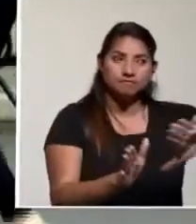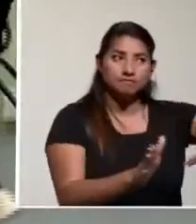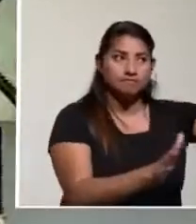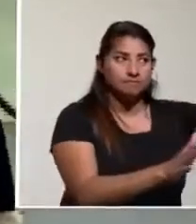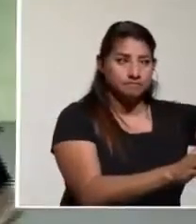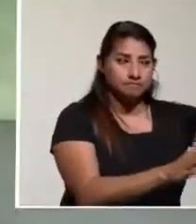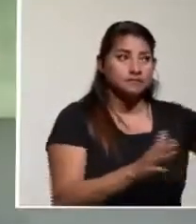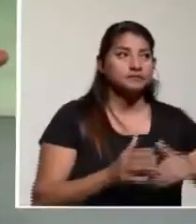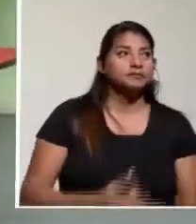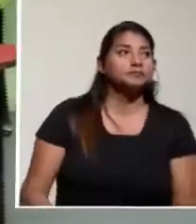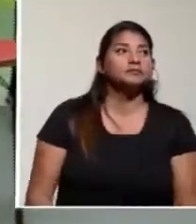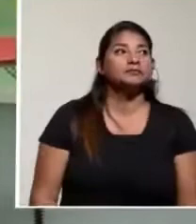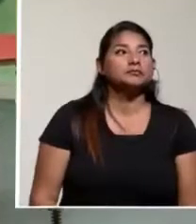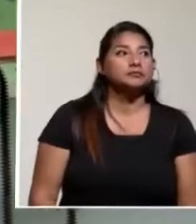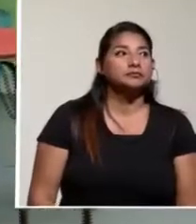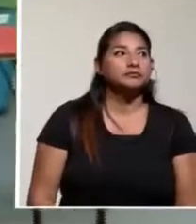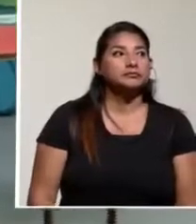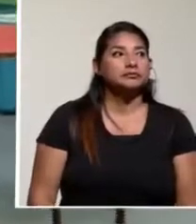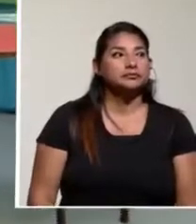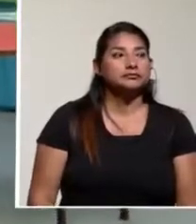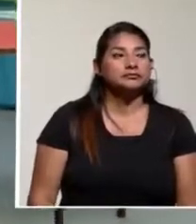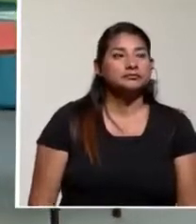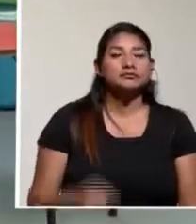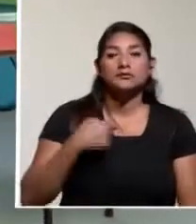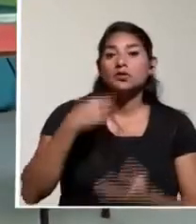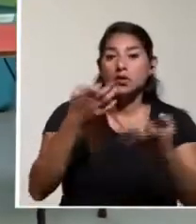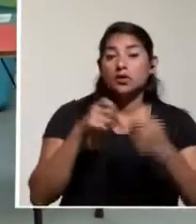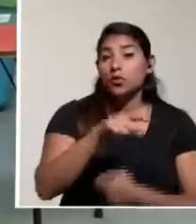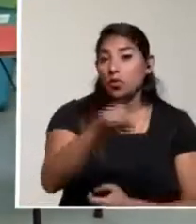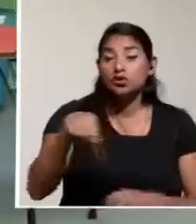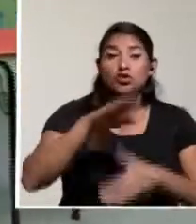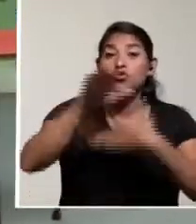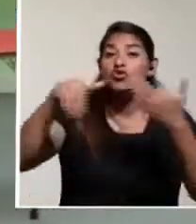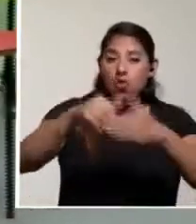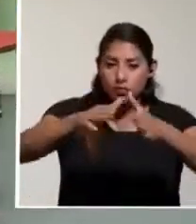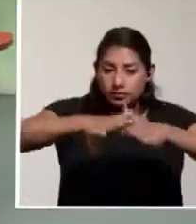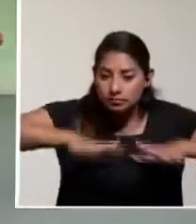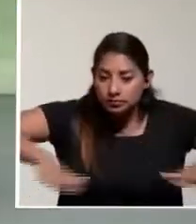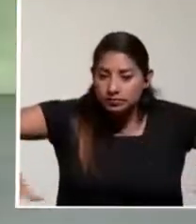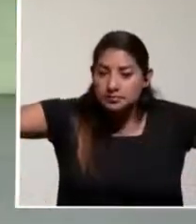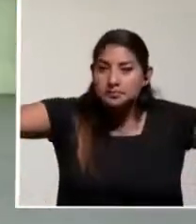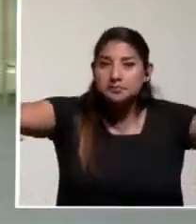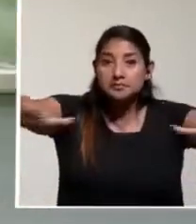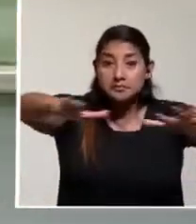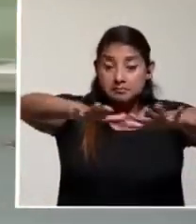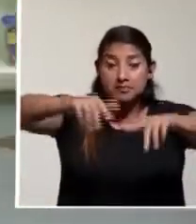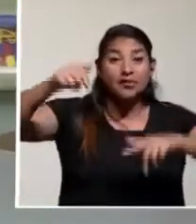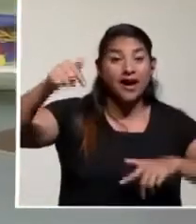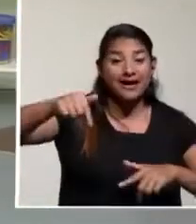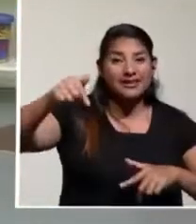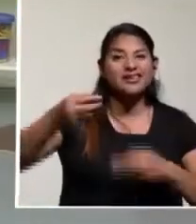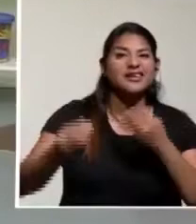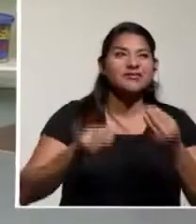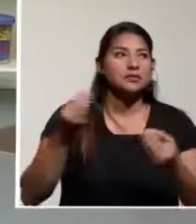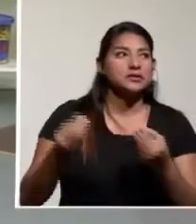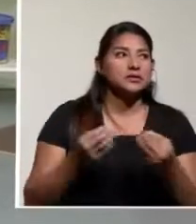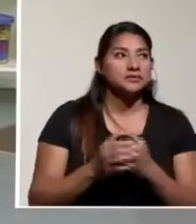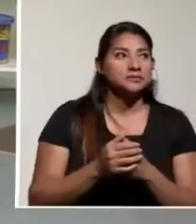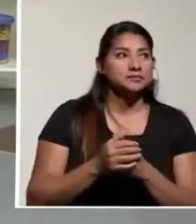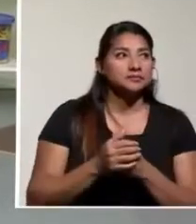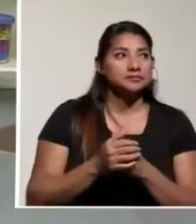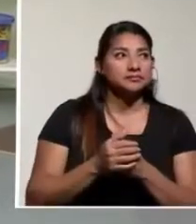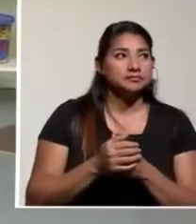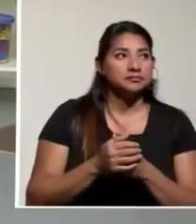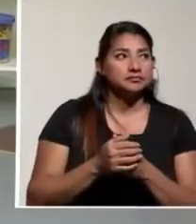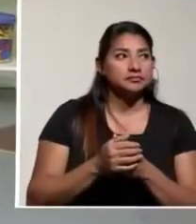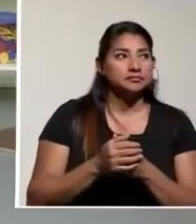acá. Vamos a movernos. Porque yo quiero que usted, todo el espacio que está aquí, vamos a colocar la mesa por allá. Ajá. Por